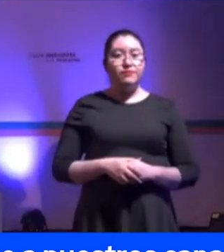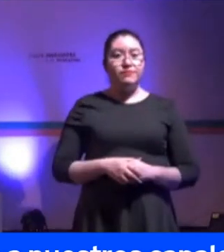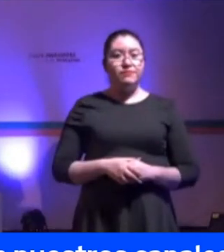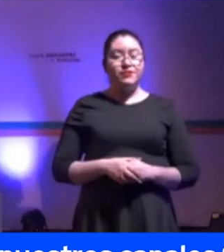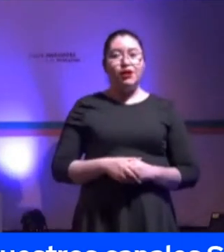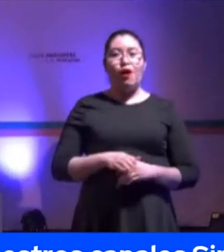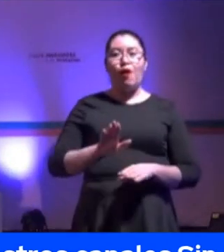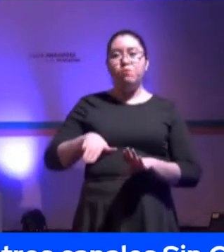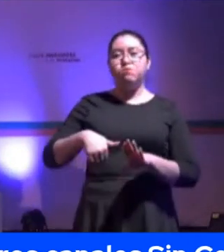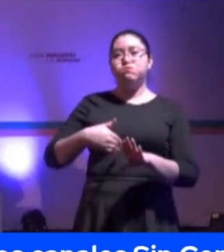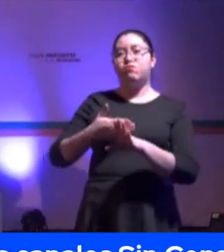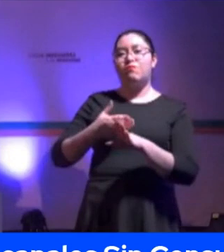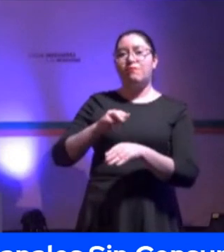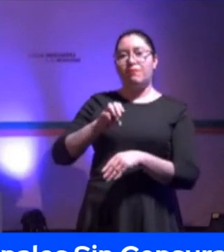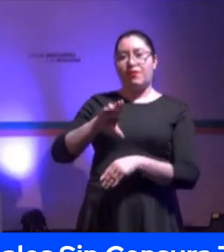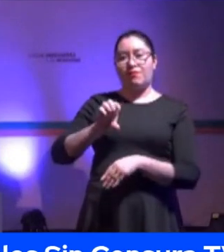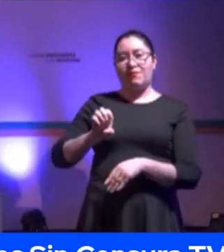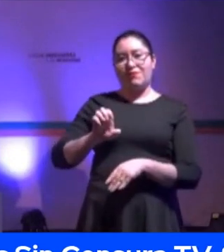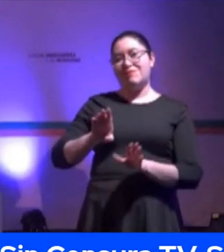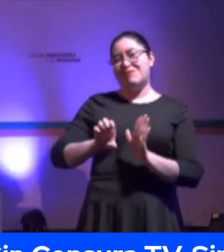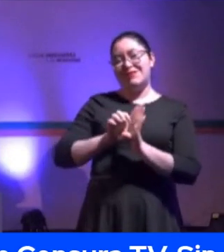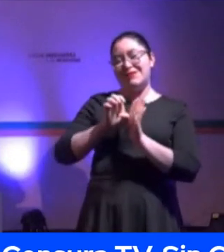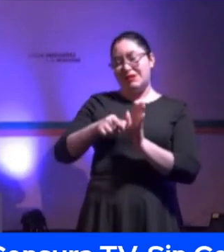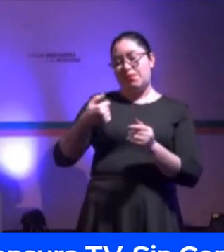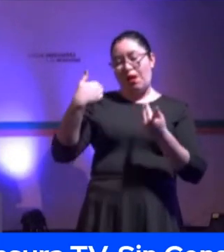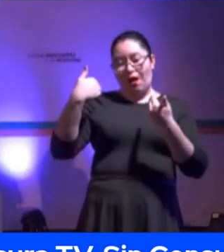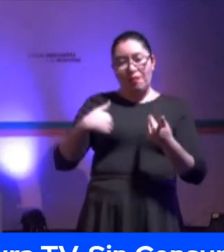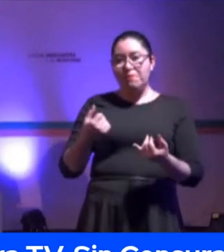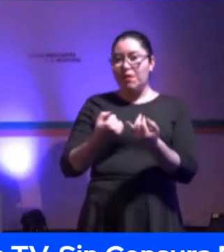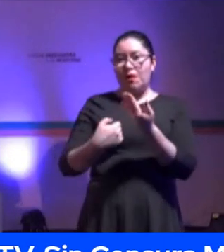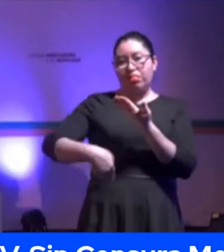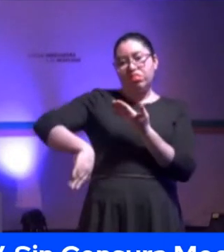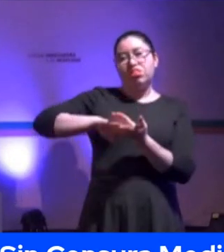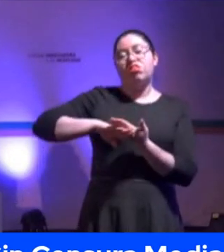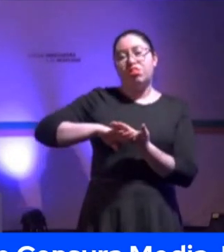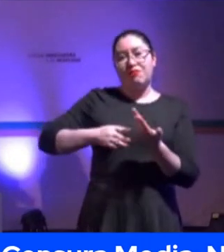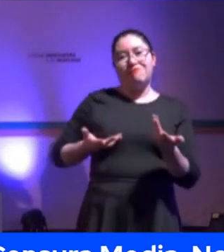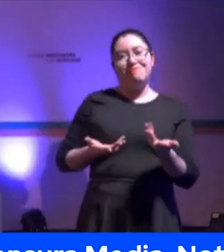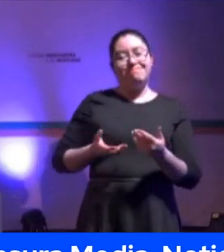tirándole calabaza a Meme, a su servidor, así que